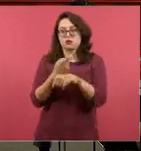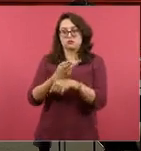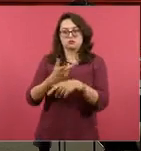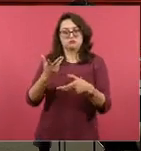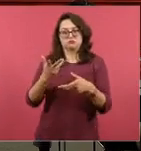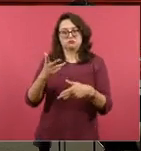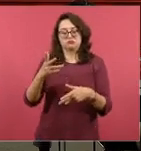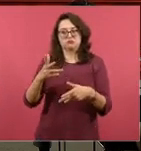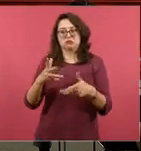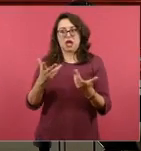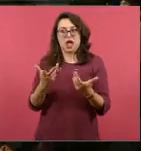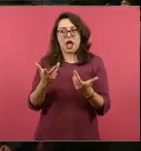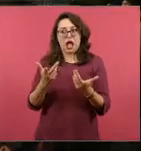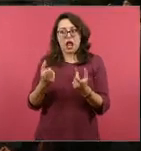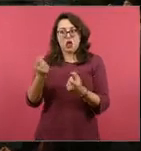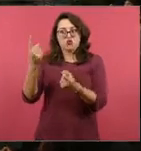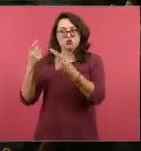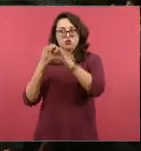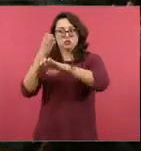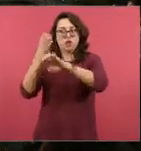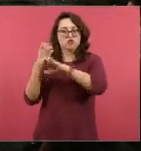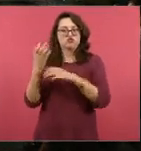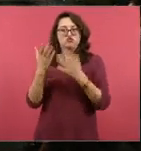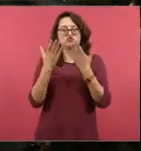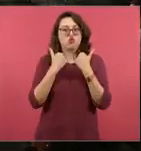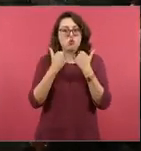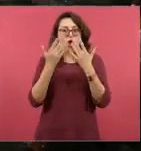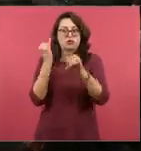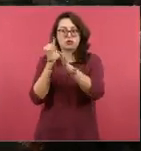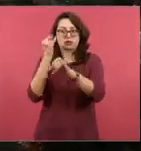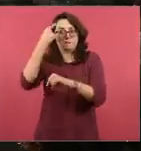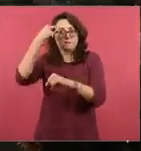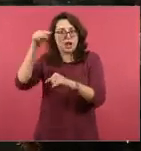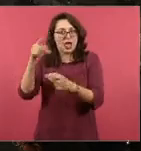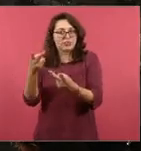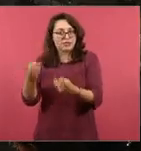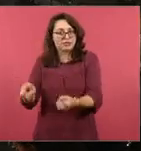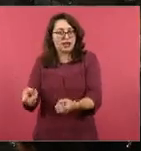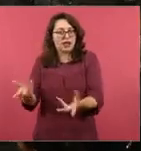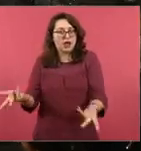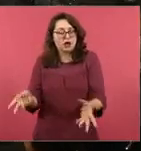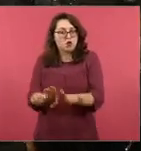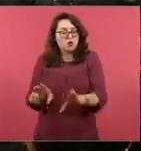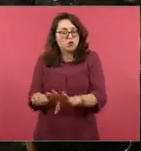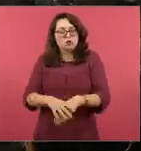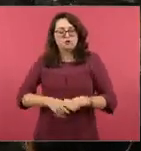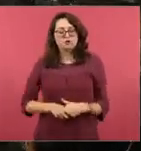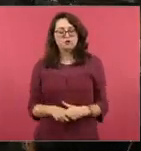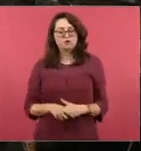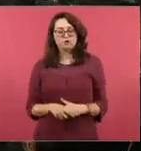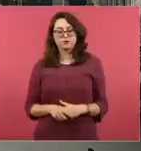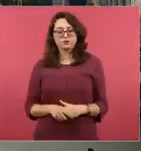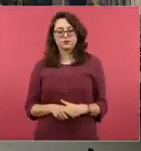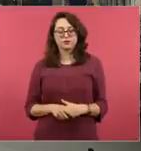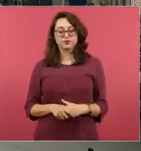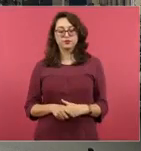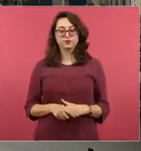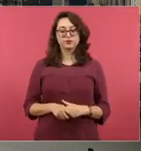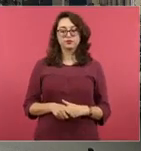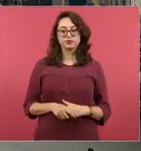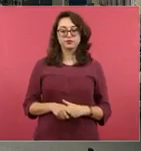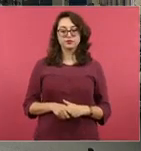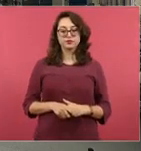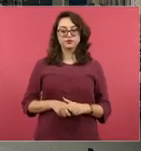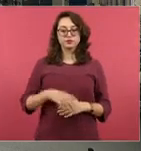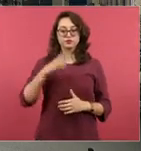pues acceso a internet y uso de tecnologías para que los tengan digitales, pues como ya están para consulta. Sí. Ay, me faltó